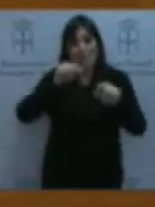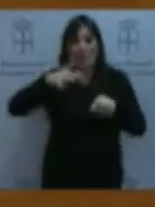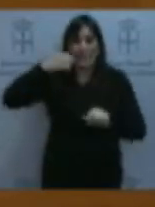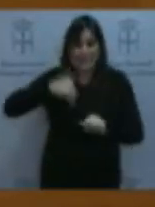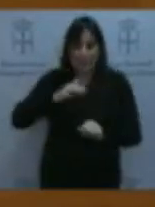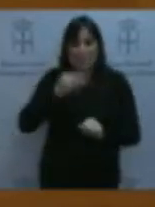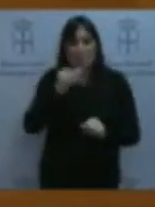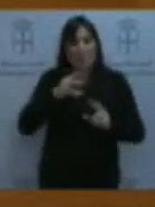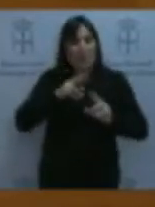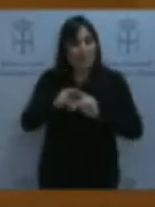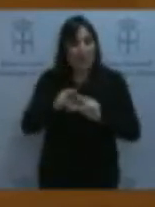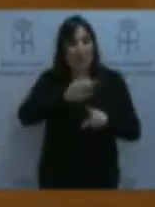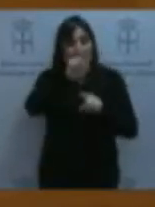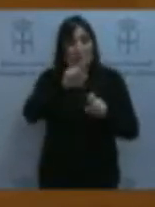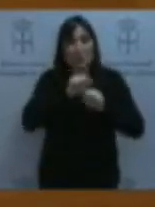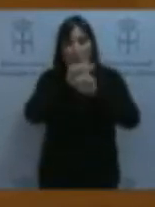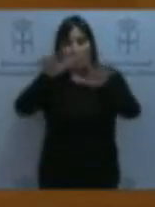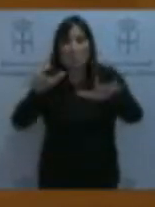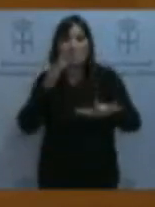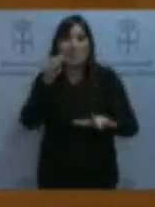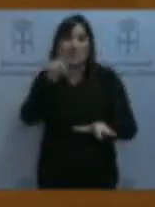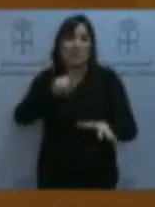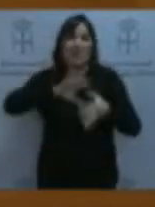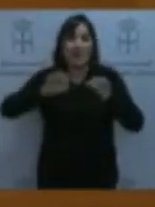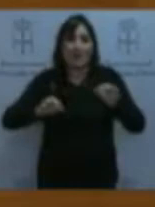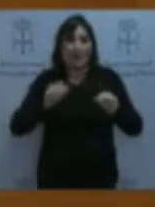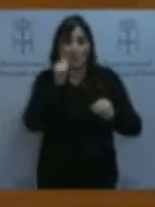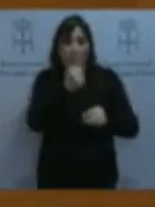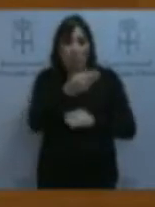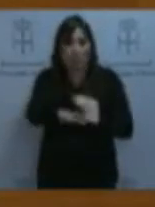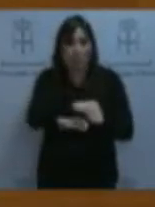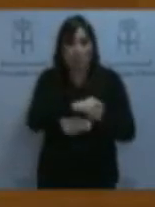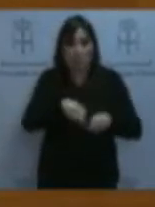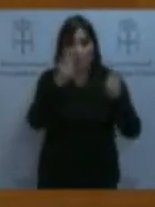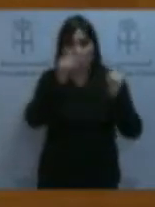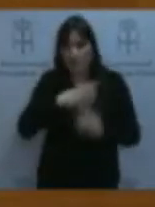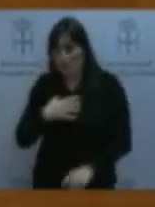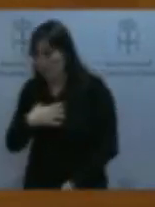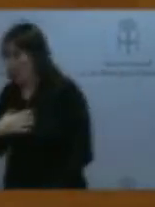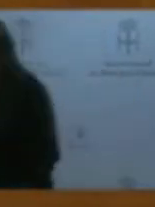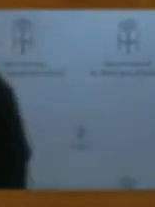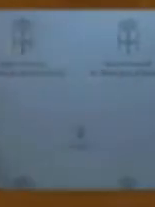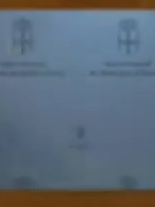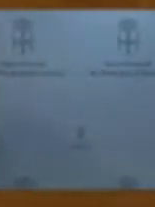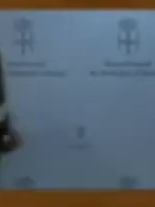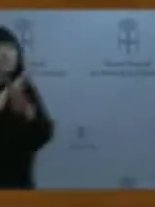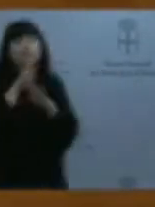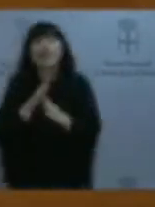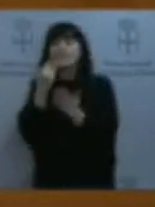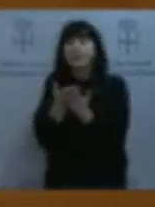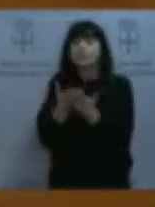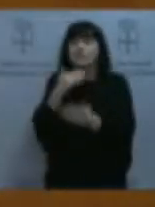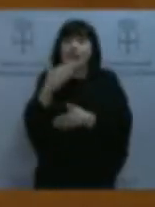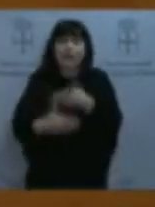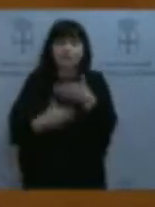y no romper la cadena de custodia. Finalmente, se constata que los procedimientos selectivos del sector público asturiano, empresas públicas, decíamos en